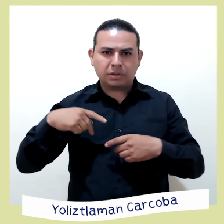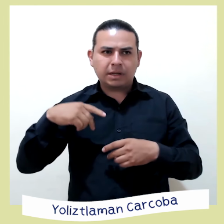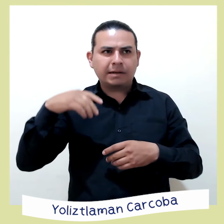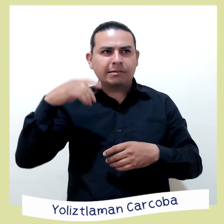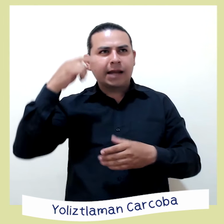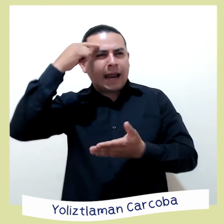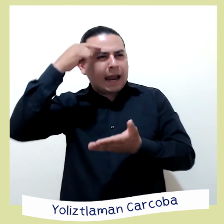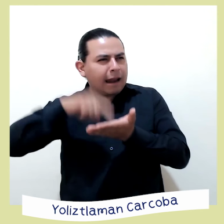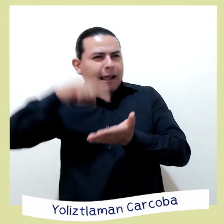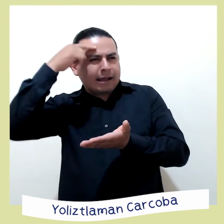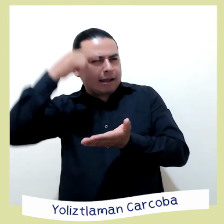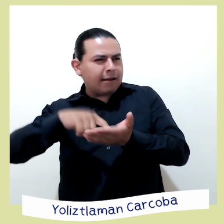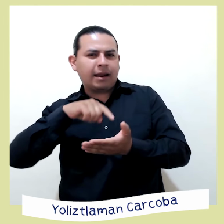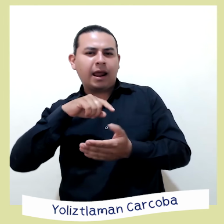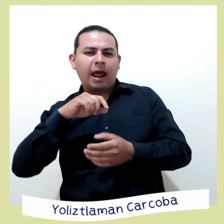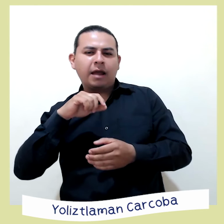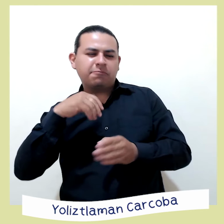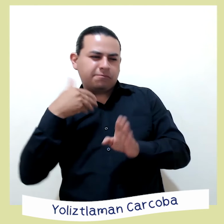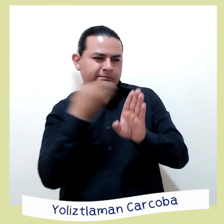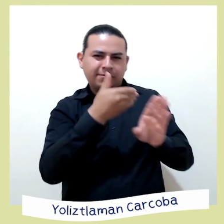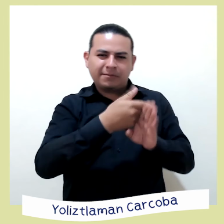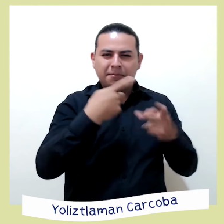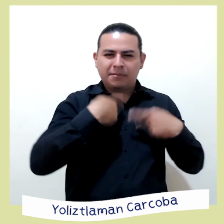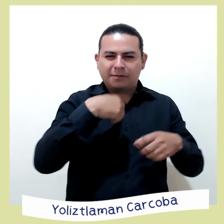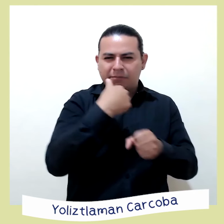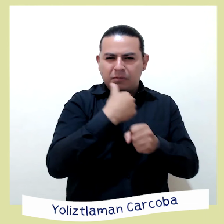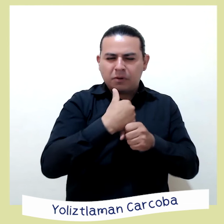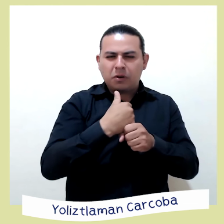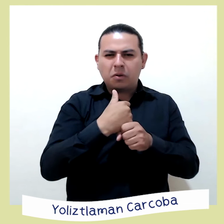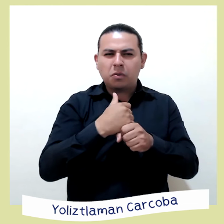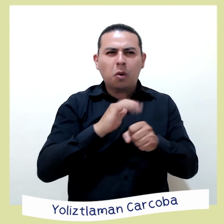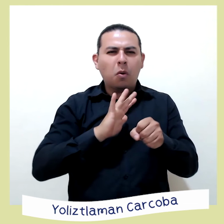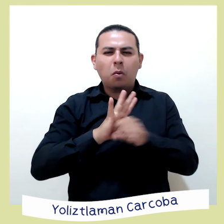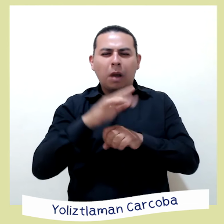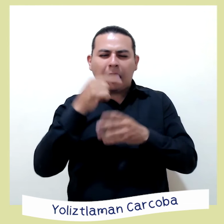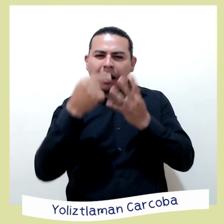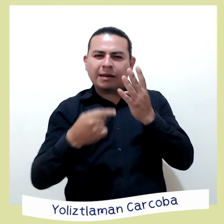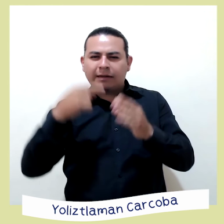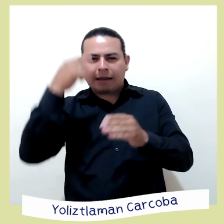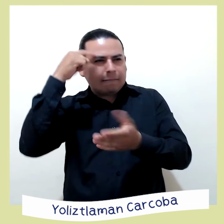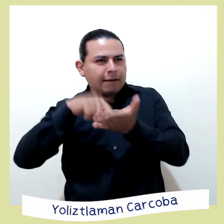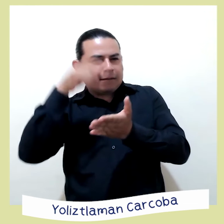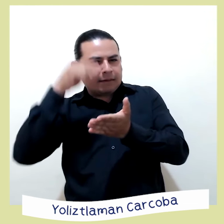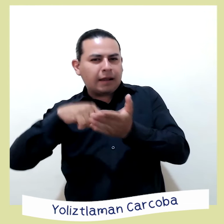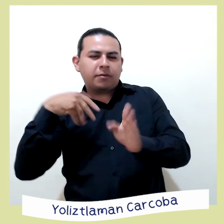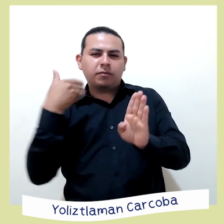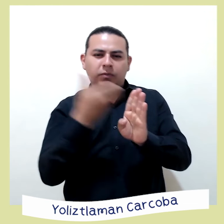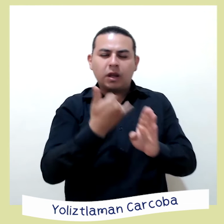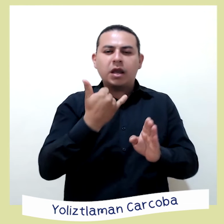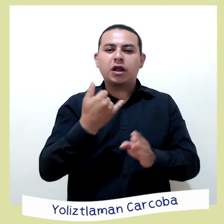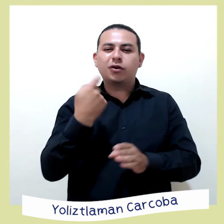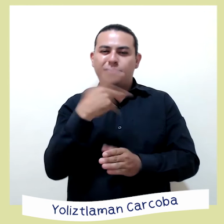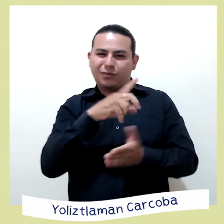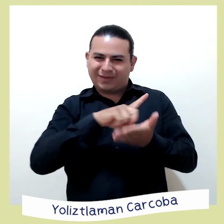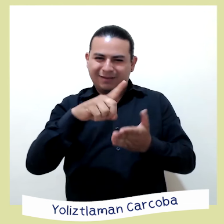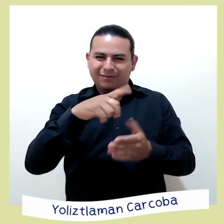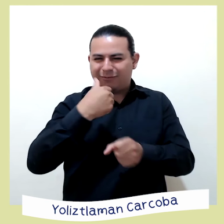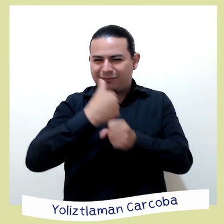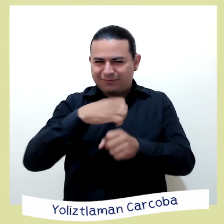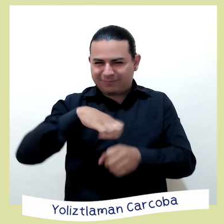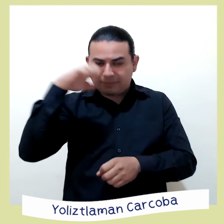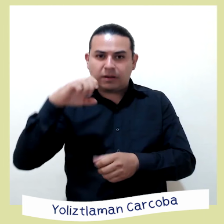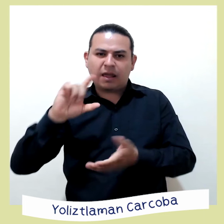a Samantha Flores si nos contestas, ¿cuáles son los principales mitos que sustentan las narrativas sociales en